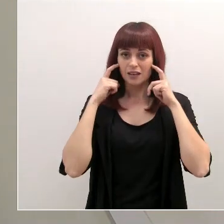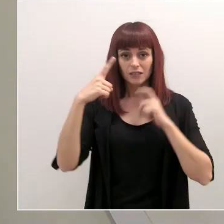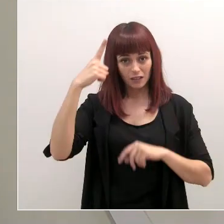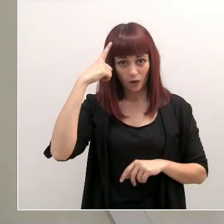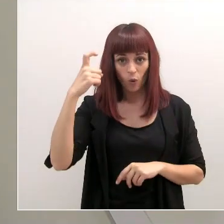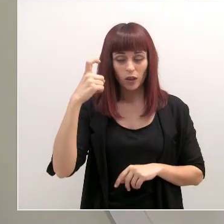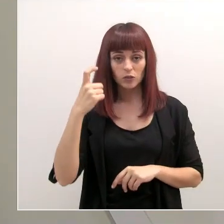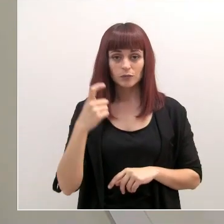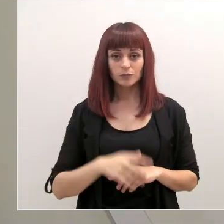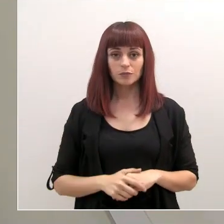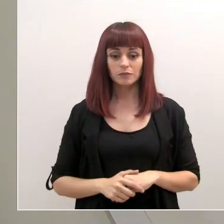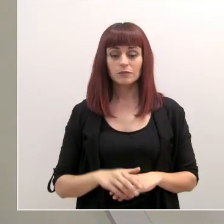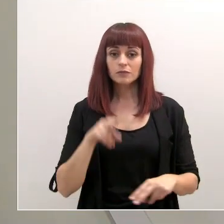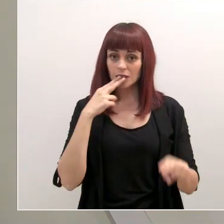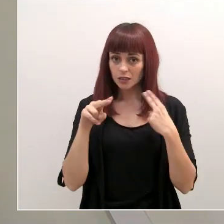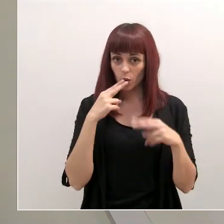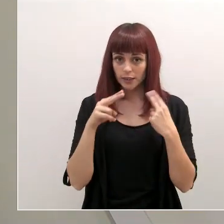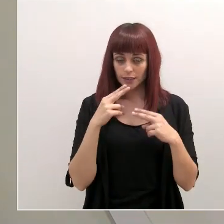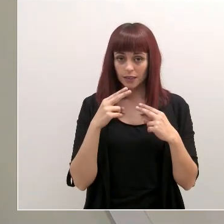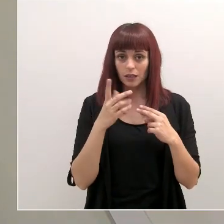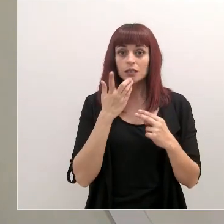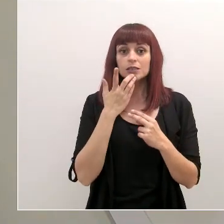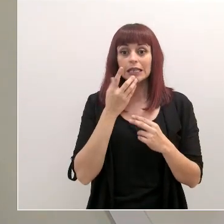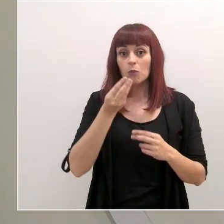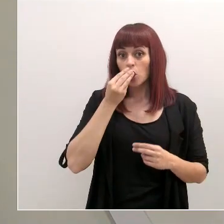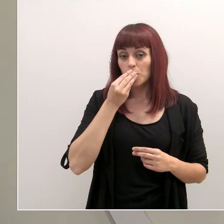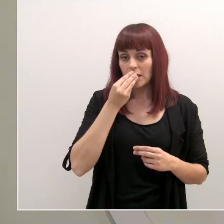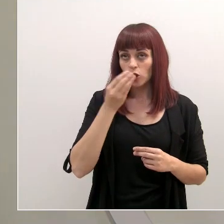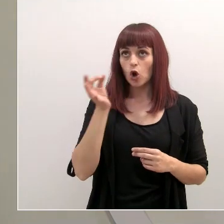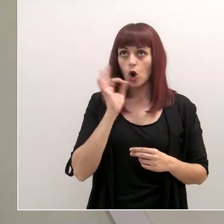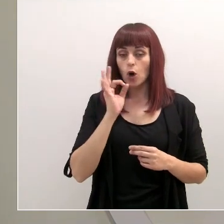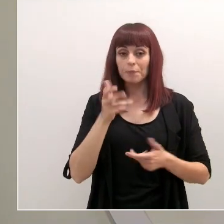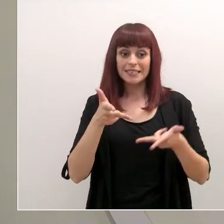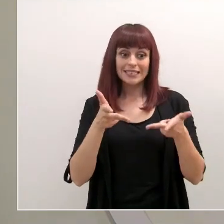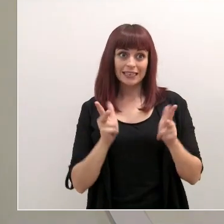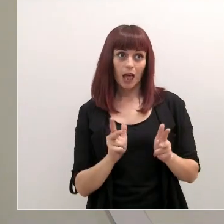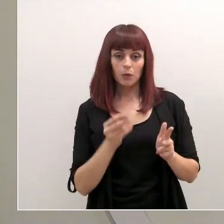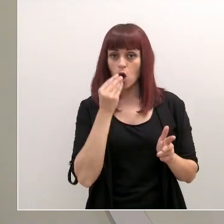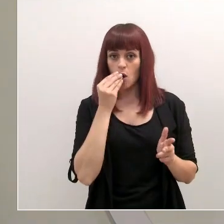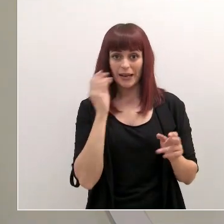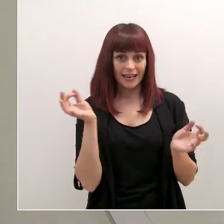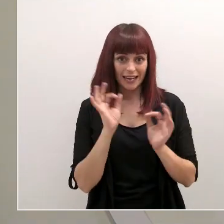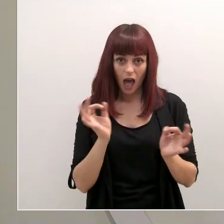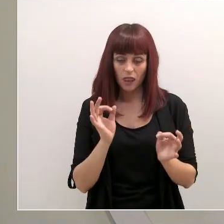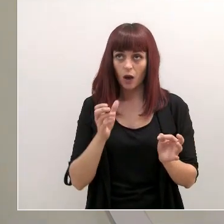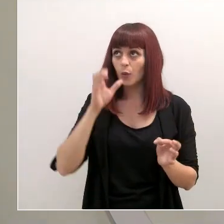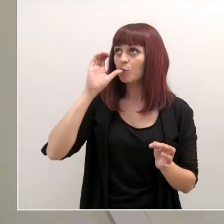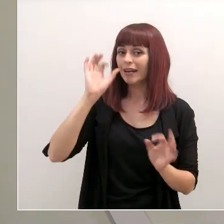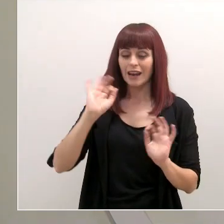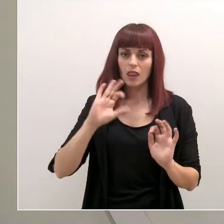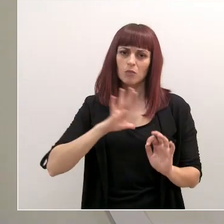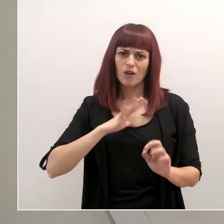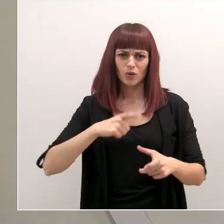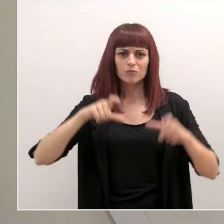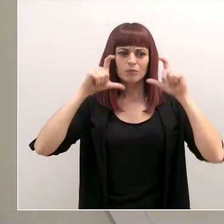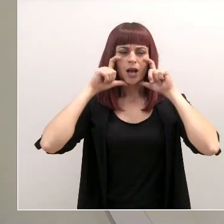recuerdo en los restaurantes, cuando estemos comiendo o cuando estemos sentados y no tengamos que estar comiendo o tomando nada, pongámonos